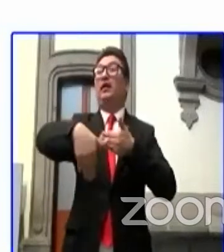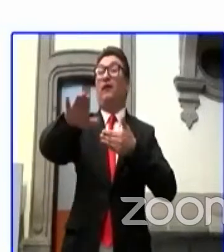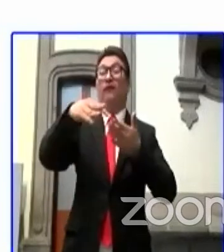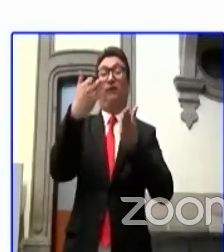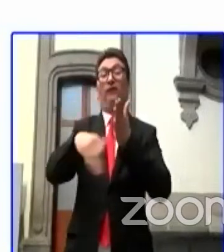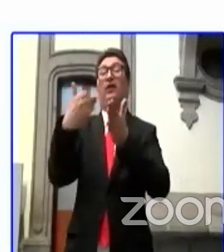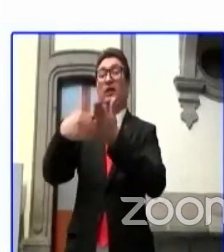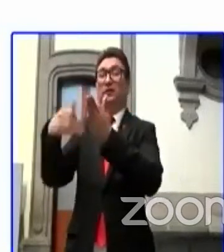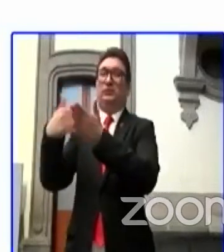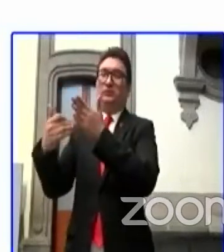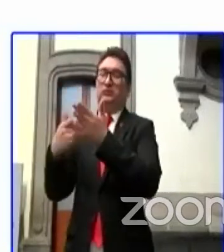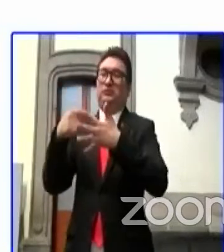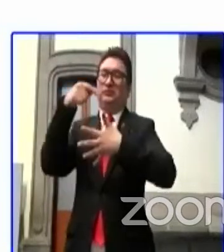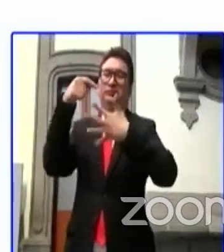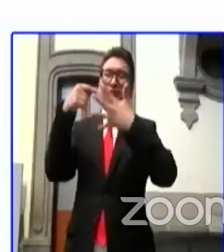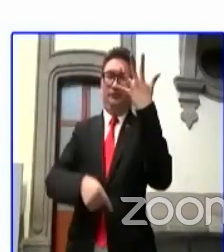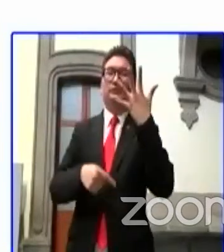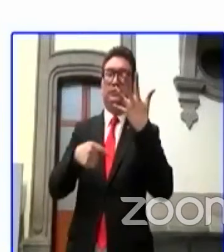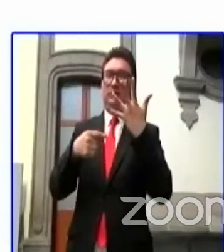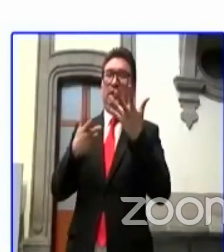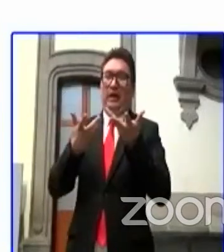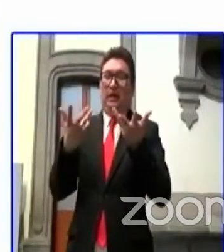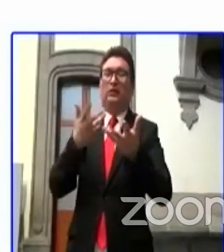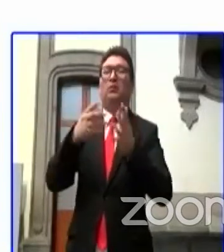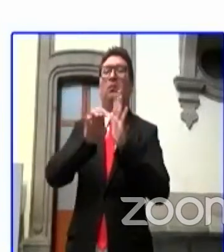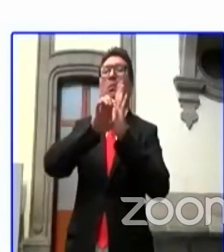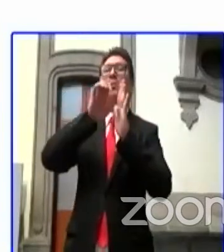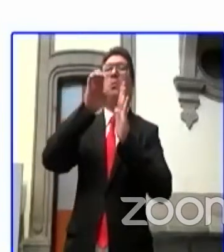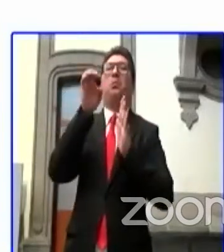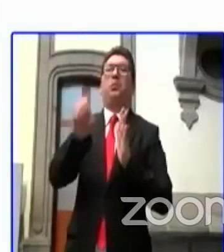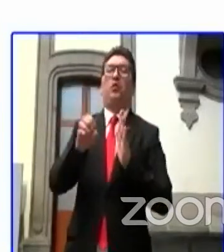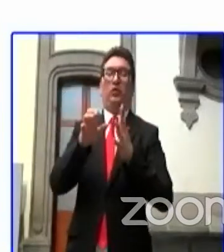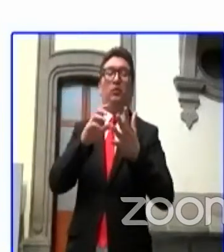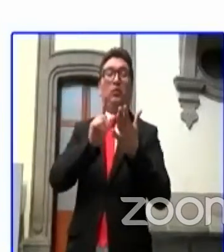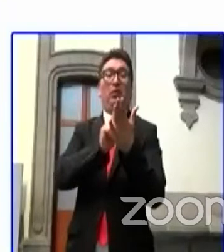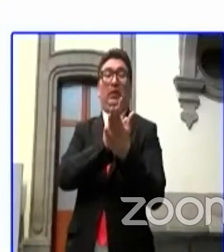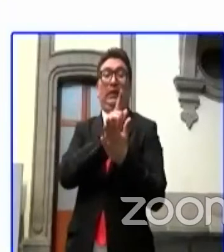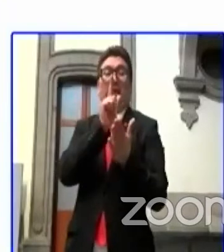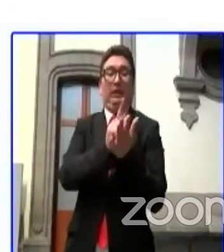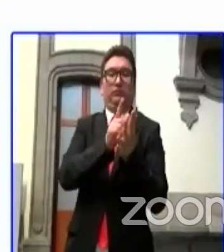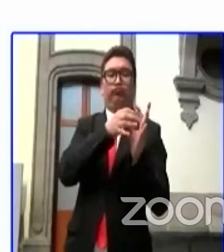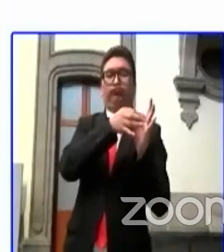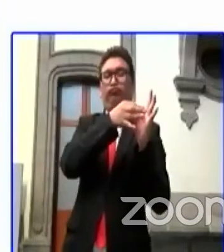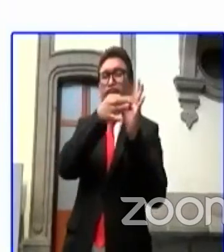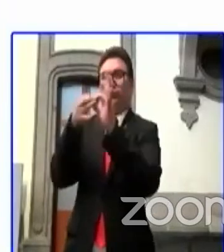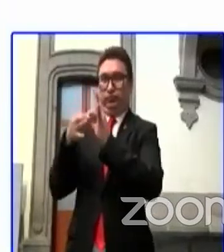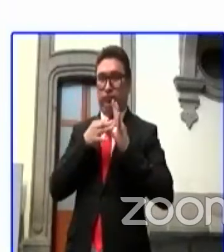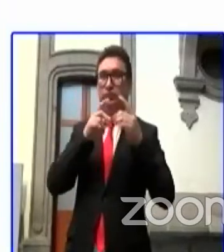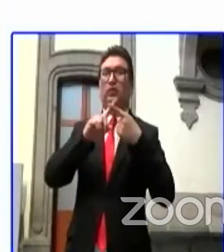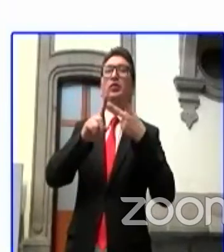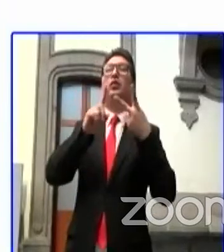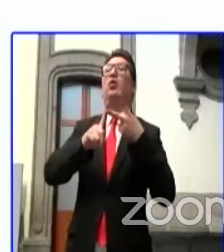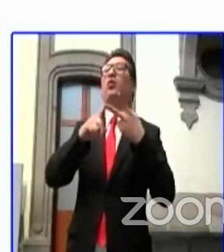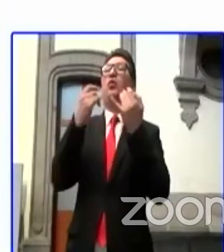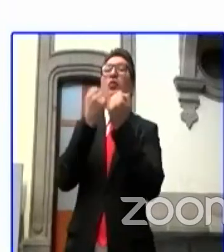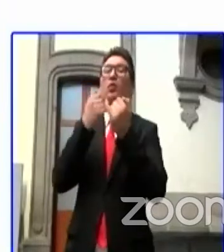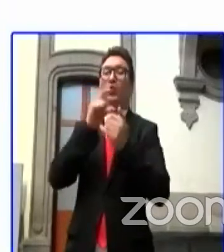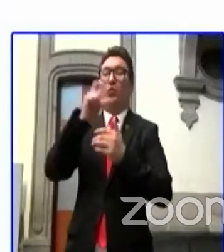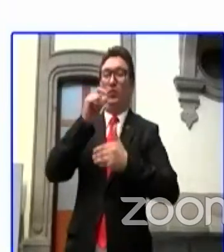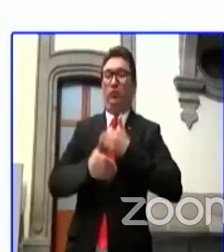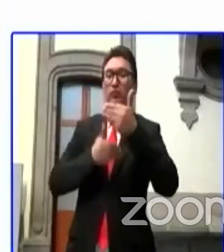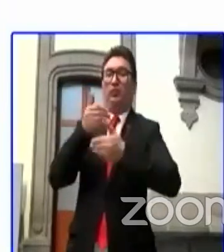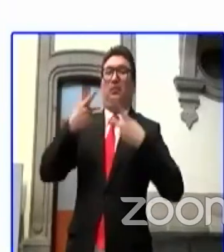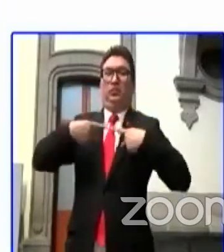atender, desafíos que van desde una sólida armonización legislativa a un diseño en los procesos de